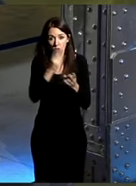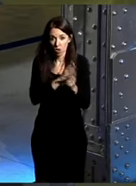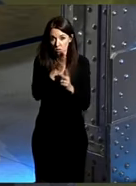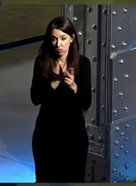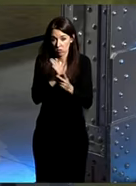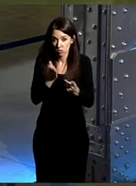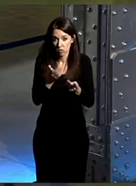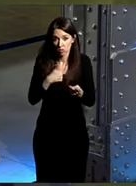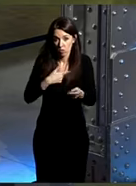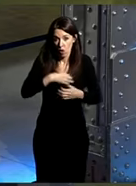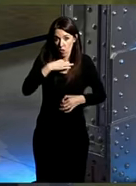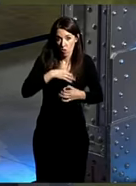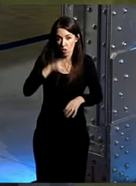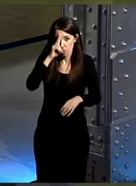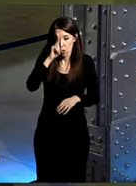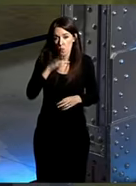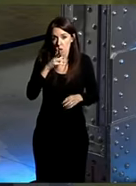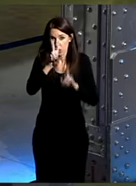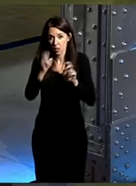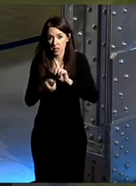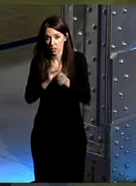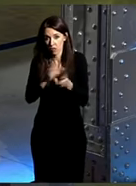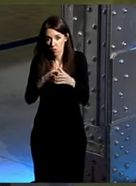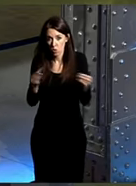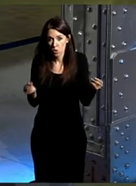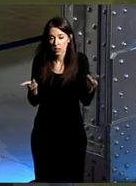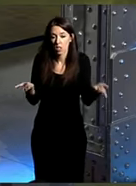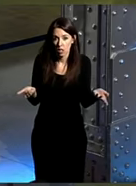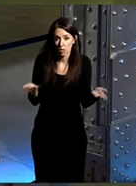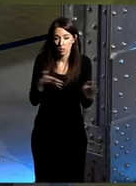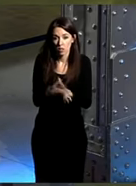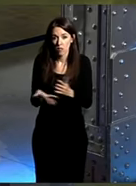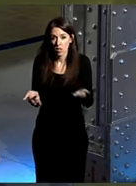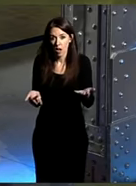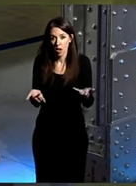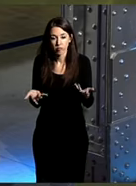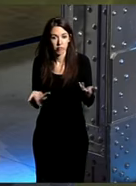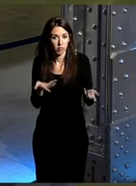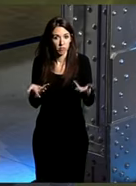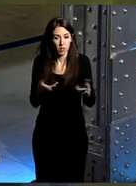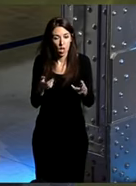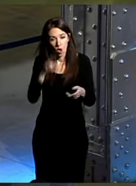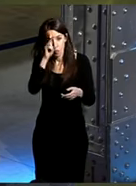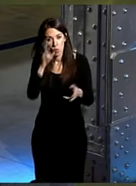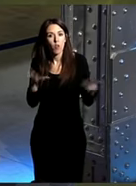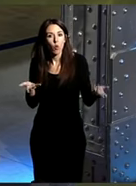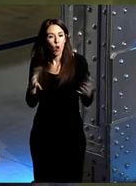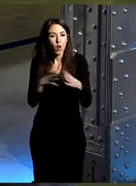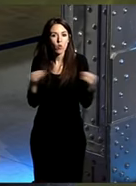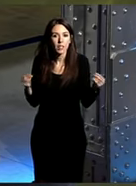o sea... Yo como ciudadano estoy muy preocupado por la transformación de la universidad. O sea, quiero decir que mi preocupación es que la